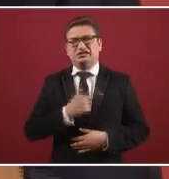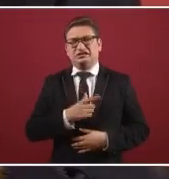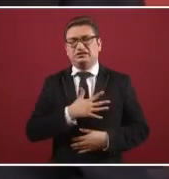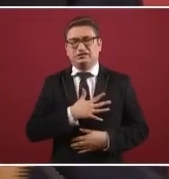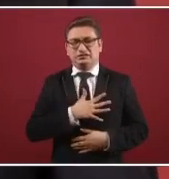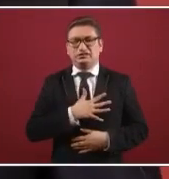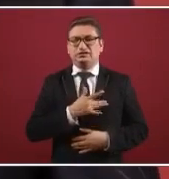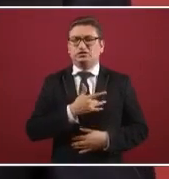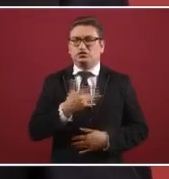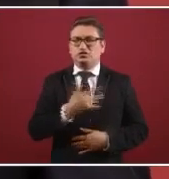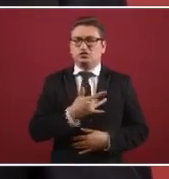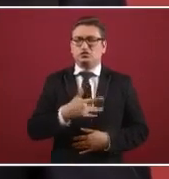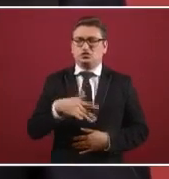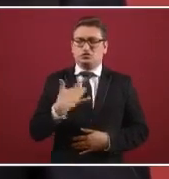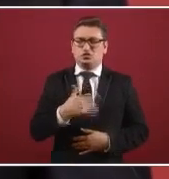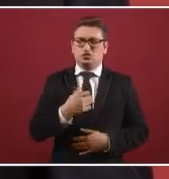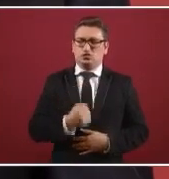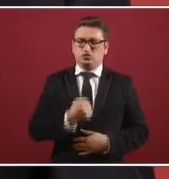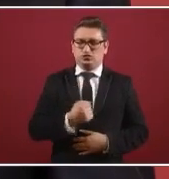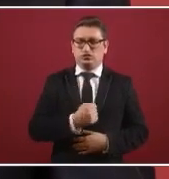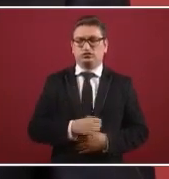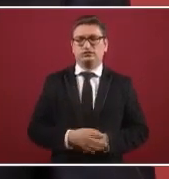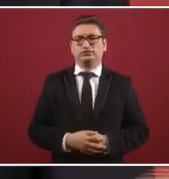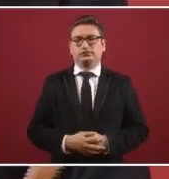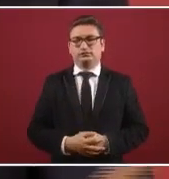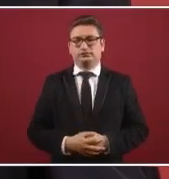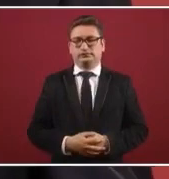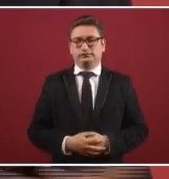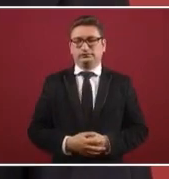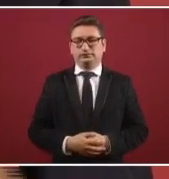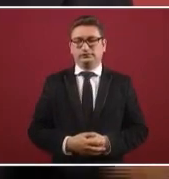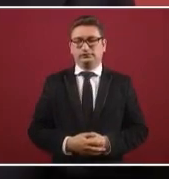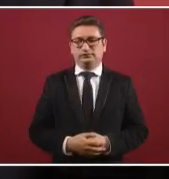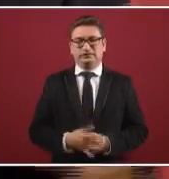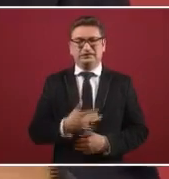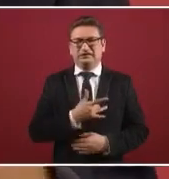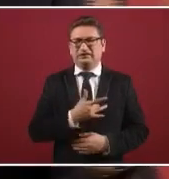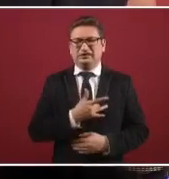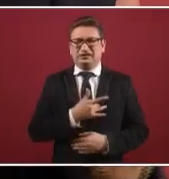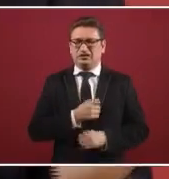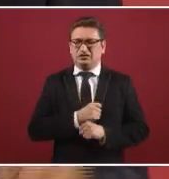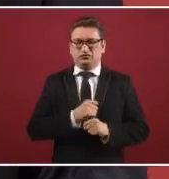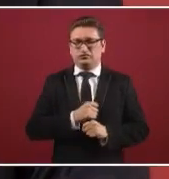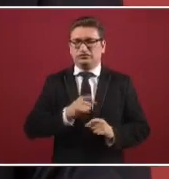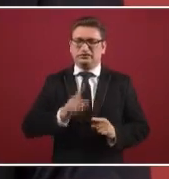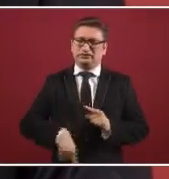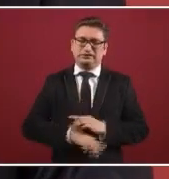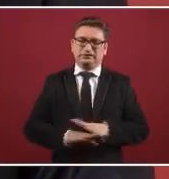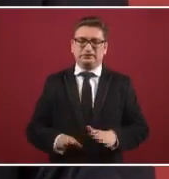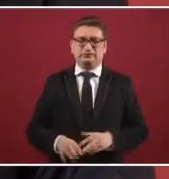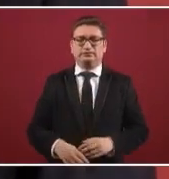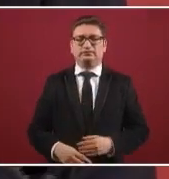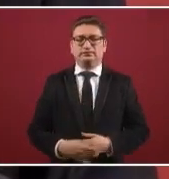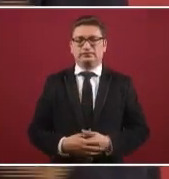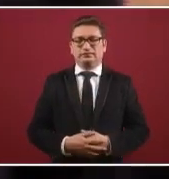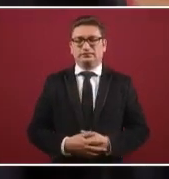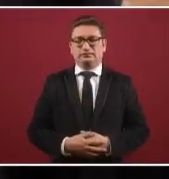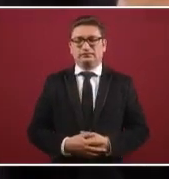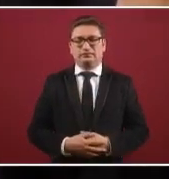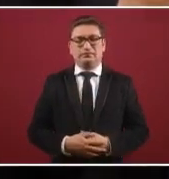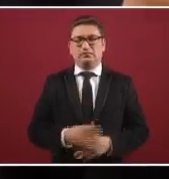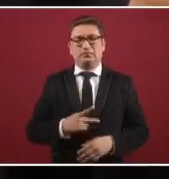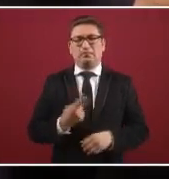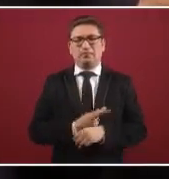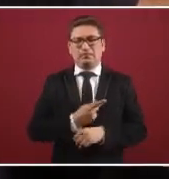O sea, así, es decir, que se me quite ya. O sea, pase